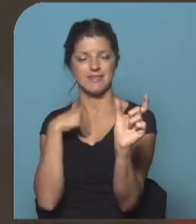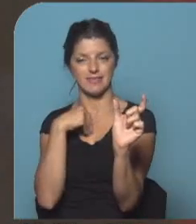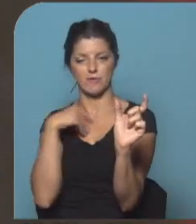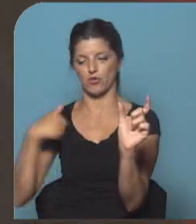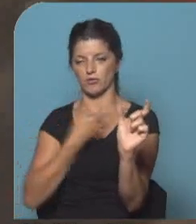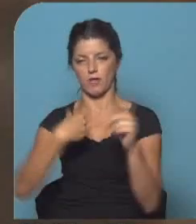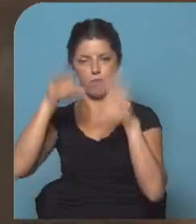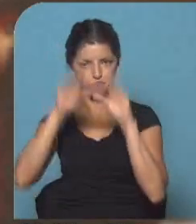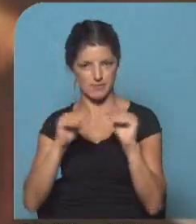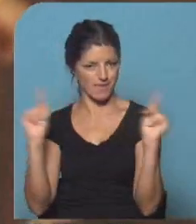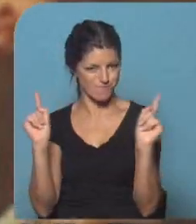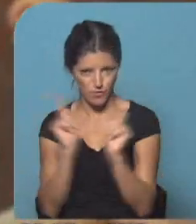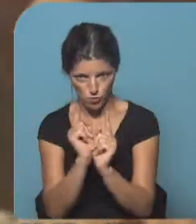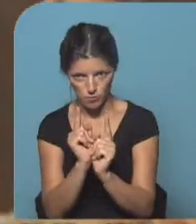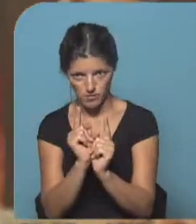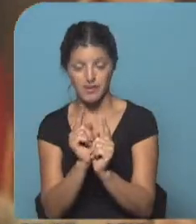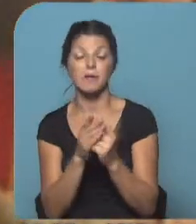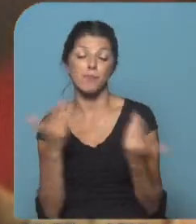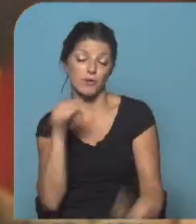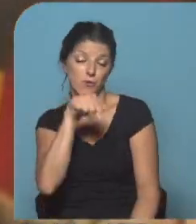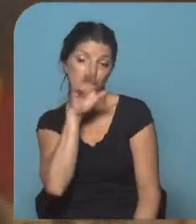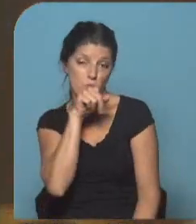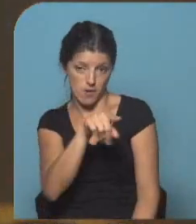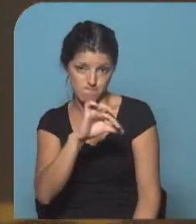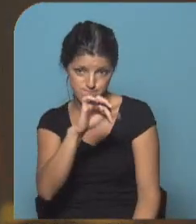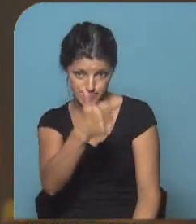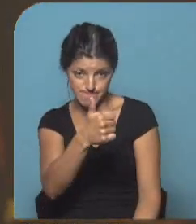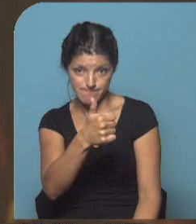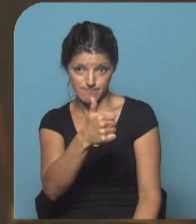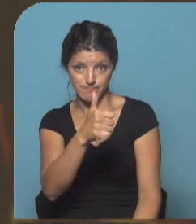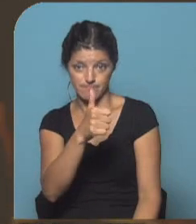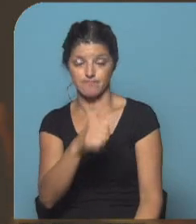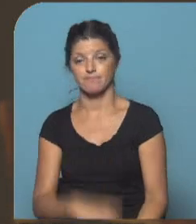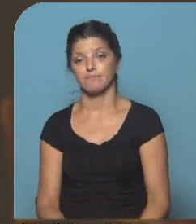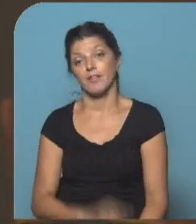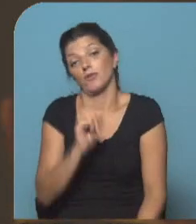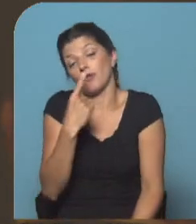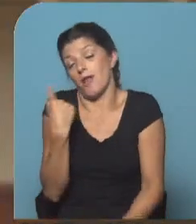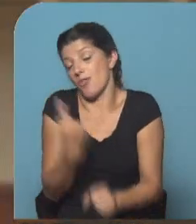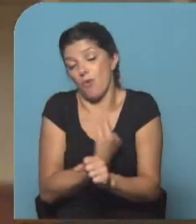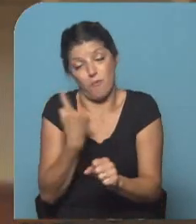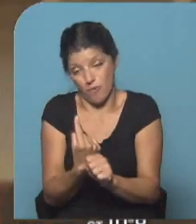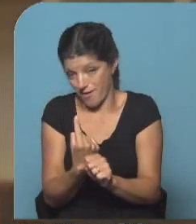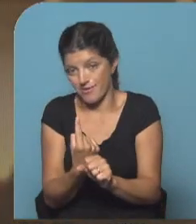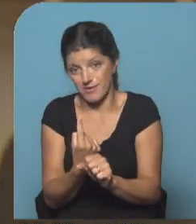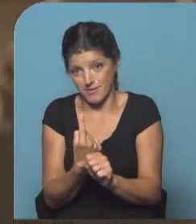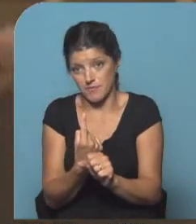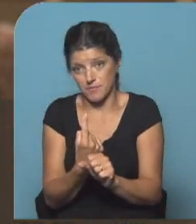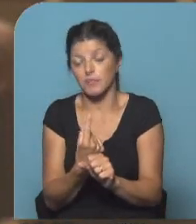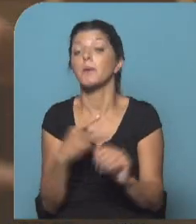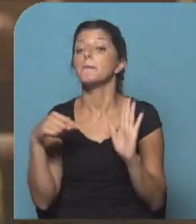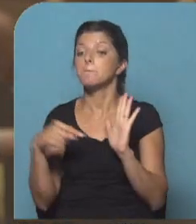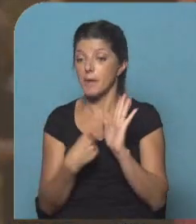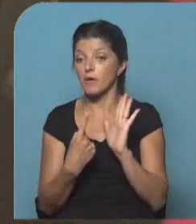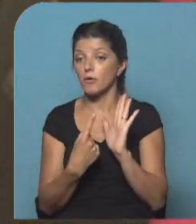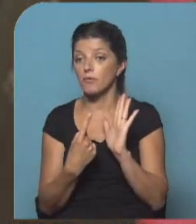general y que por eso la llevó al triunfo, que no le va a servir, evidentemente, porque no le alcanza para formar gobierno con eso, pero